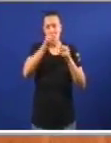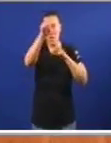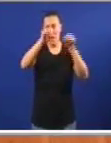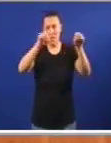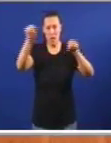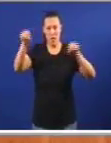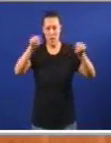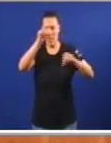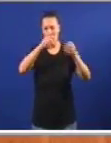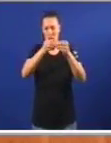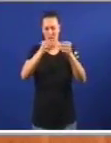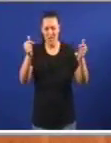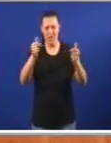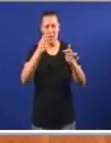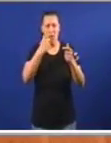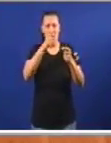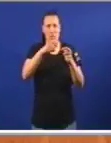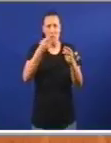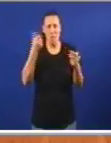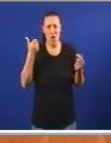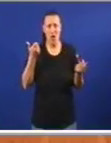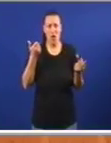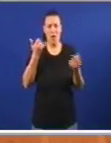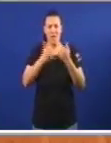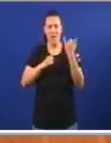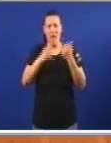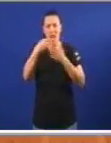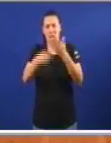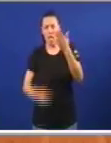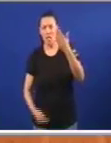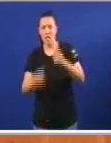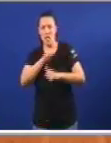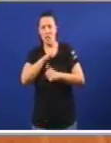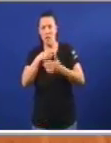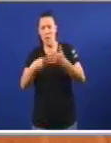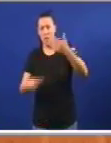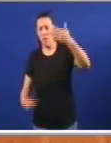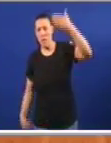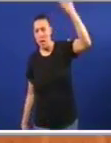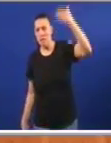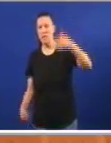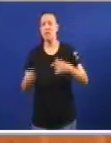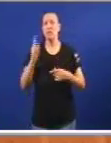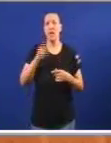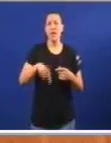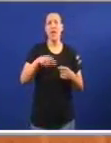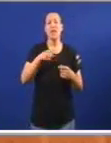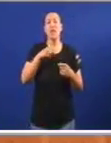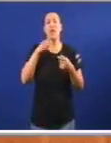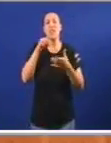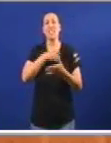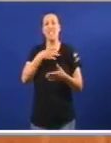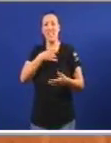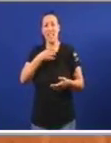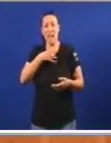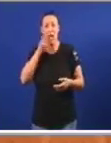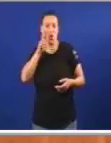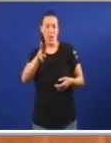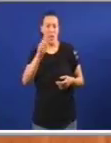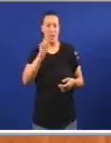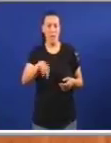ausencia de persoal suficiente, padecen, polo tanto, as listas de espera, visible para as centrais sindicais, que, independentemente do